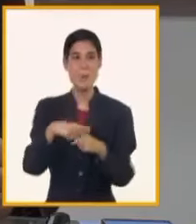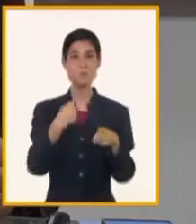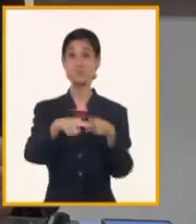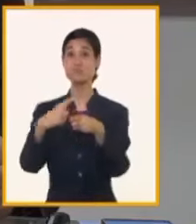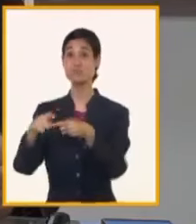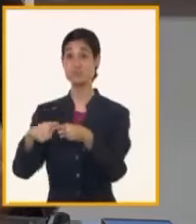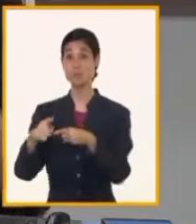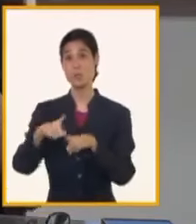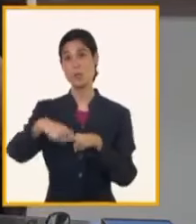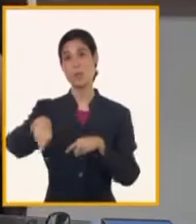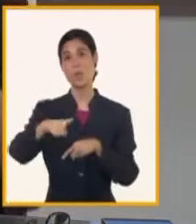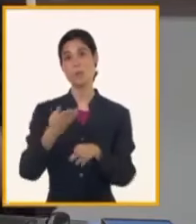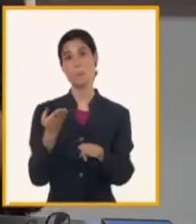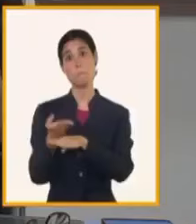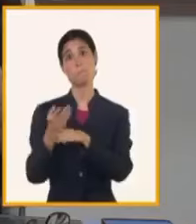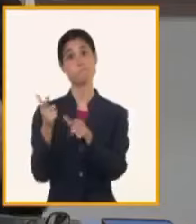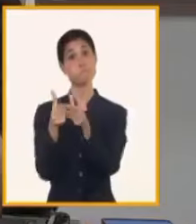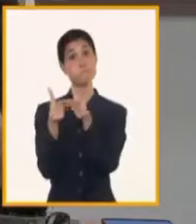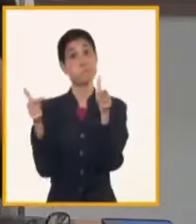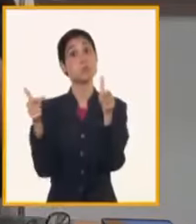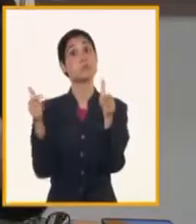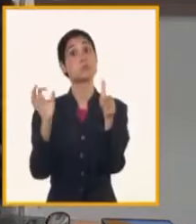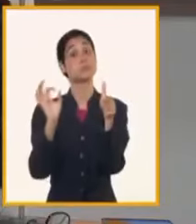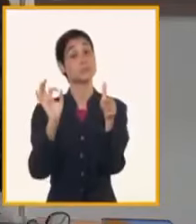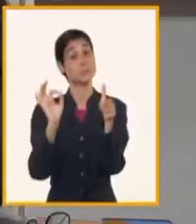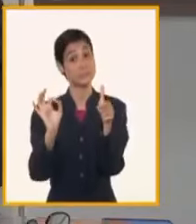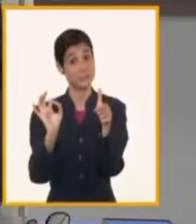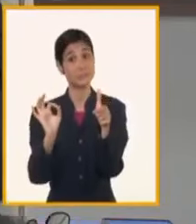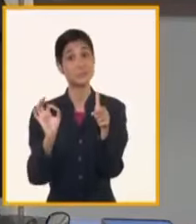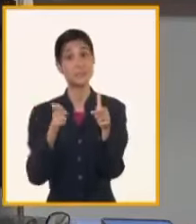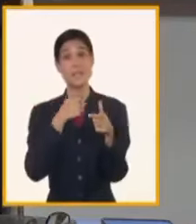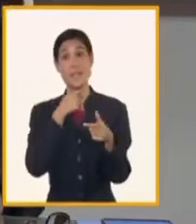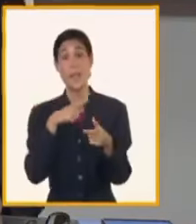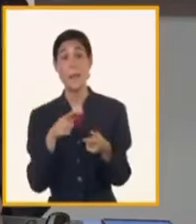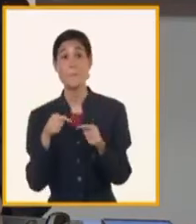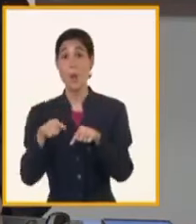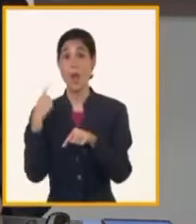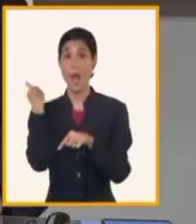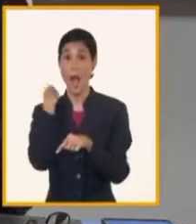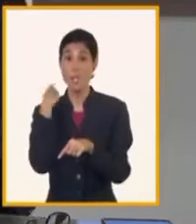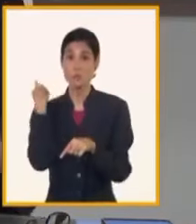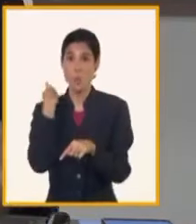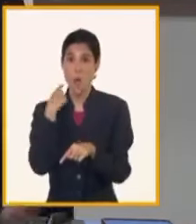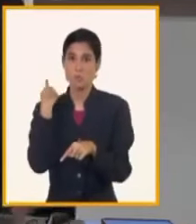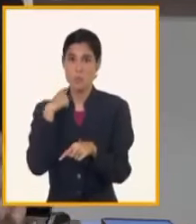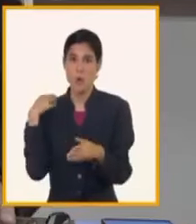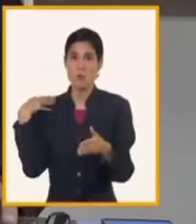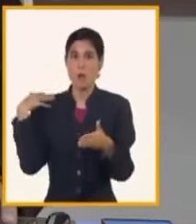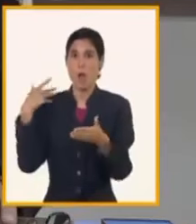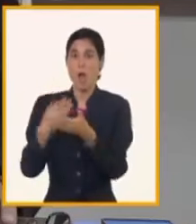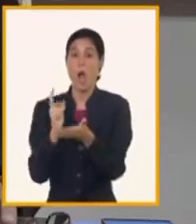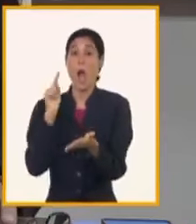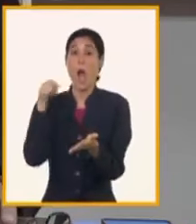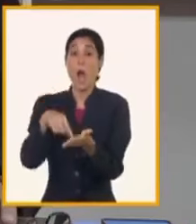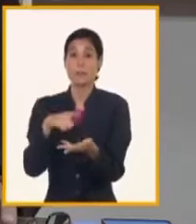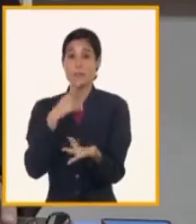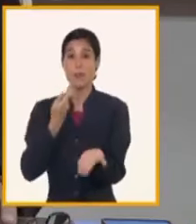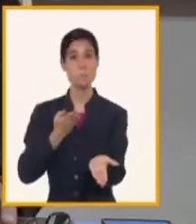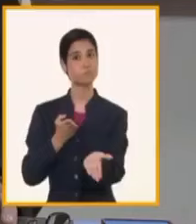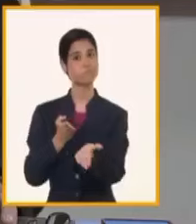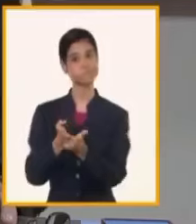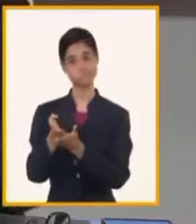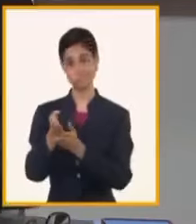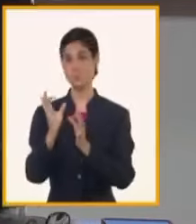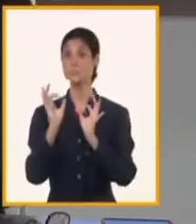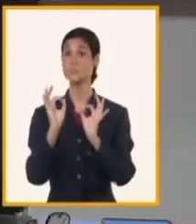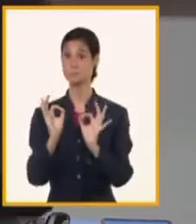cuantificados son en en decenas de miles que entran todos los años por la aduana y que están instalados y que están y que están consumiendo hay un